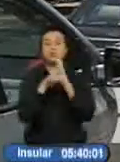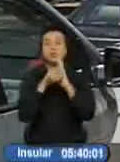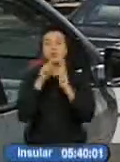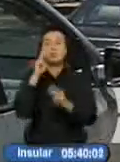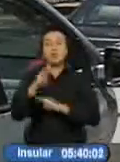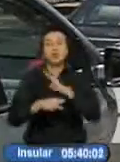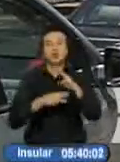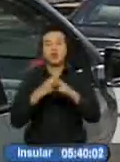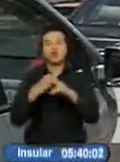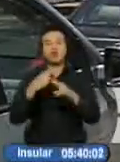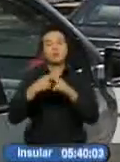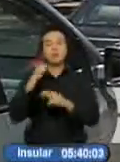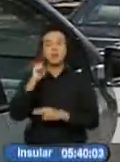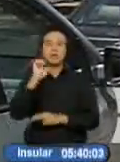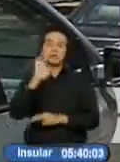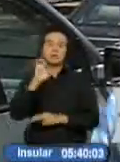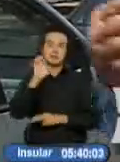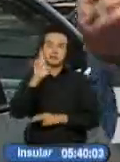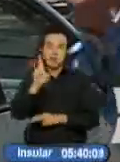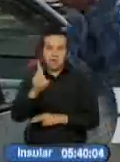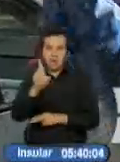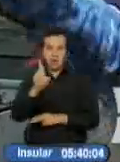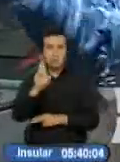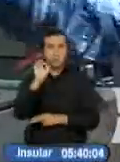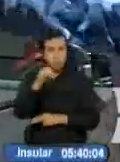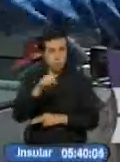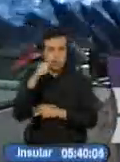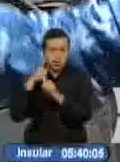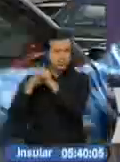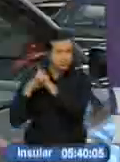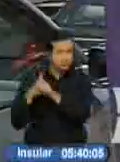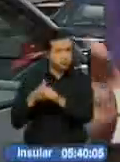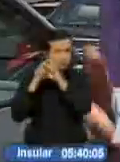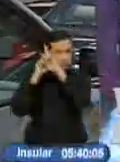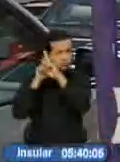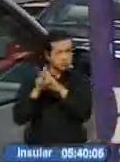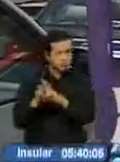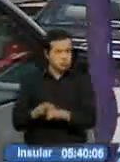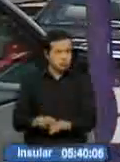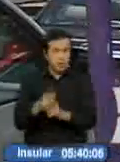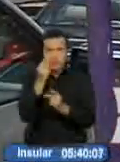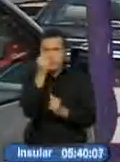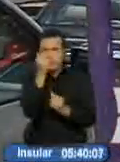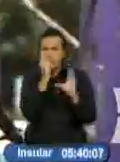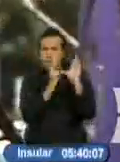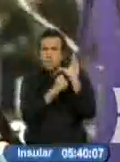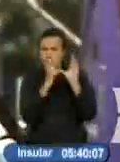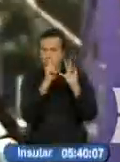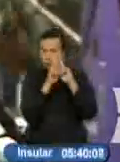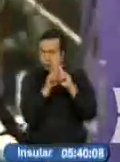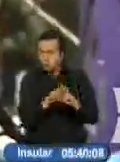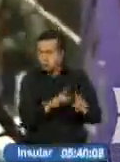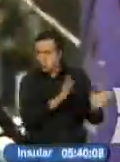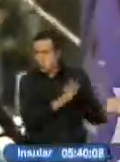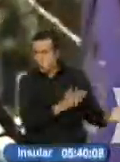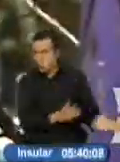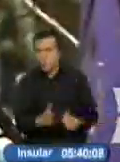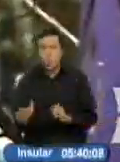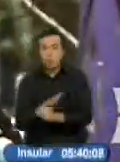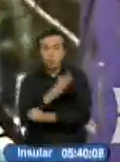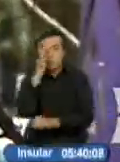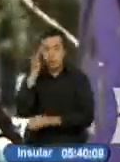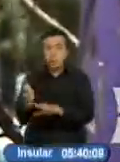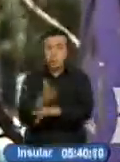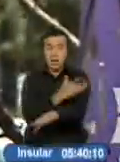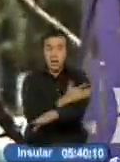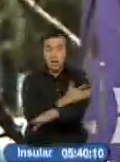que se llama el proyecto STAR, que permite hacer seguimiento a los movimientos de capitales. Cobo recalca este tema debido a que los recientes